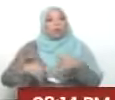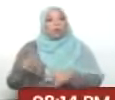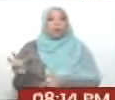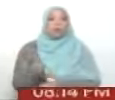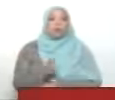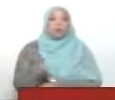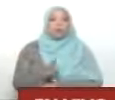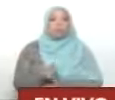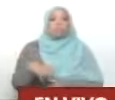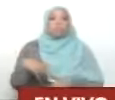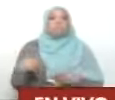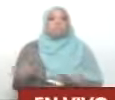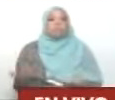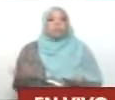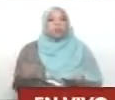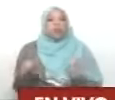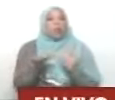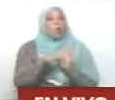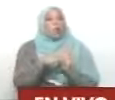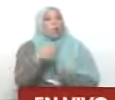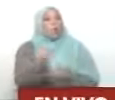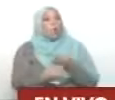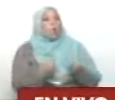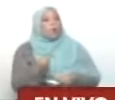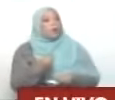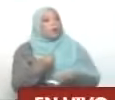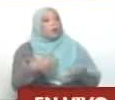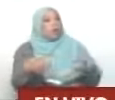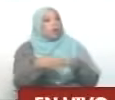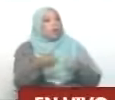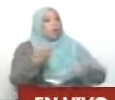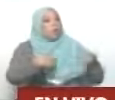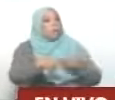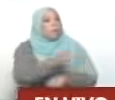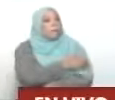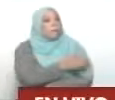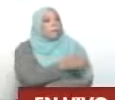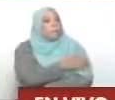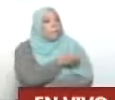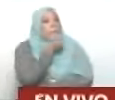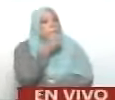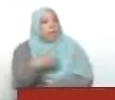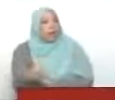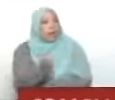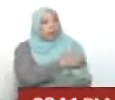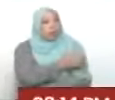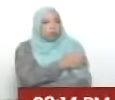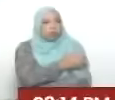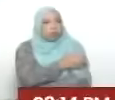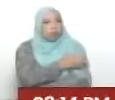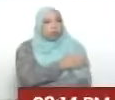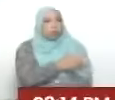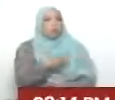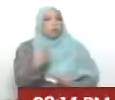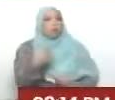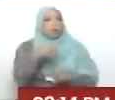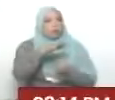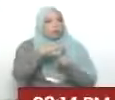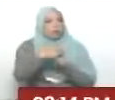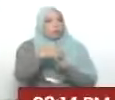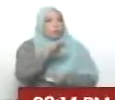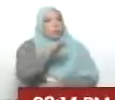burro? ¿Dónde estaba Acción Democrática y COPEI, tus partidos, cuando destruyeron este país durante 40